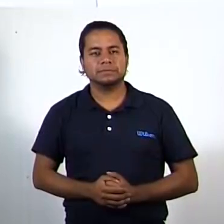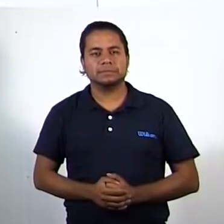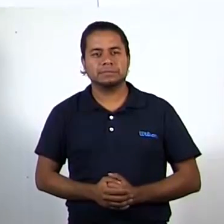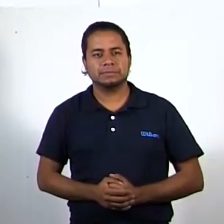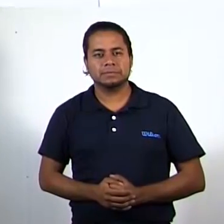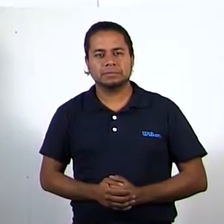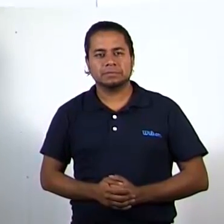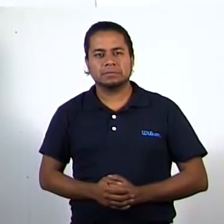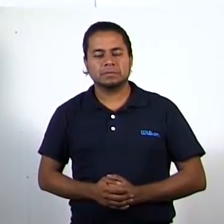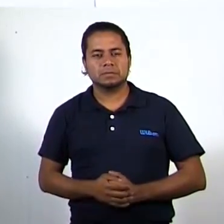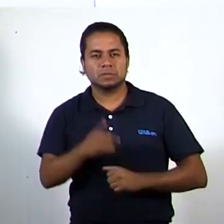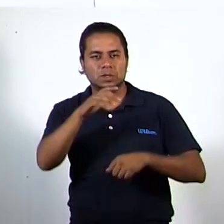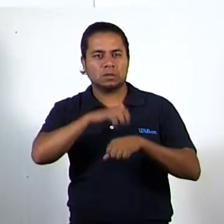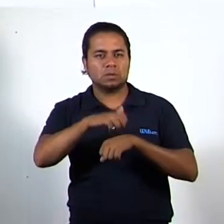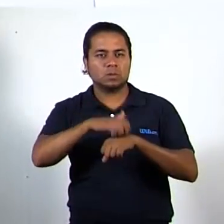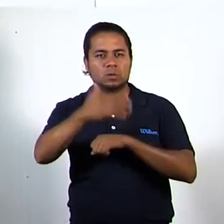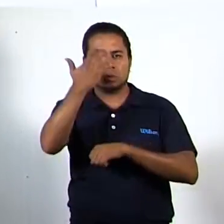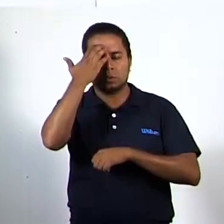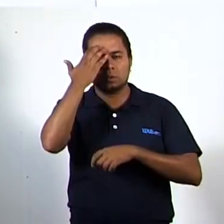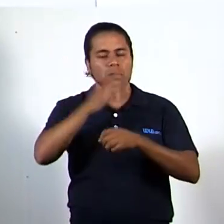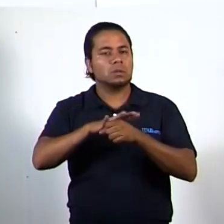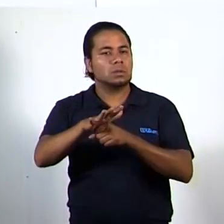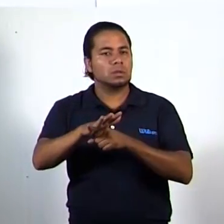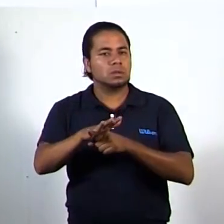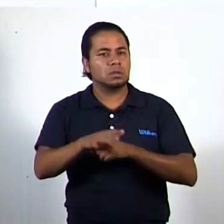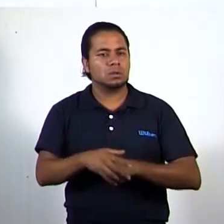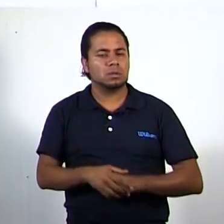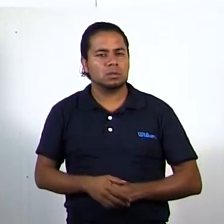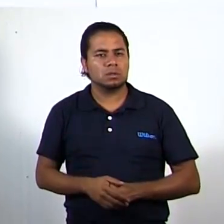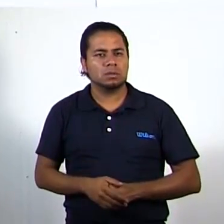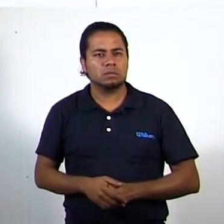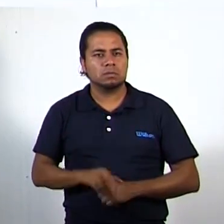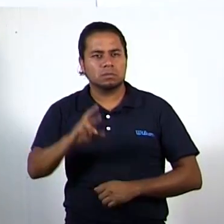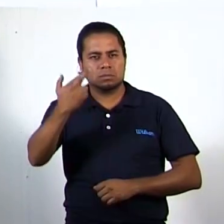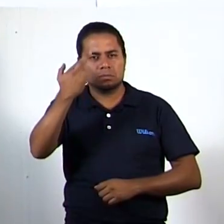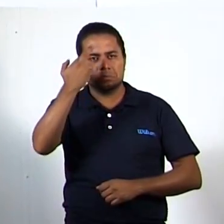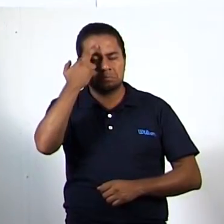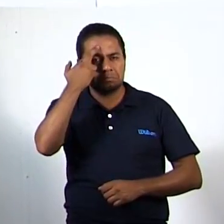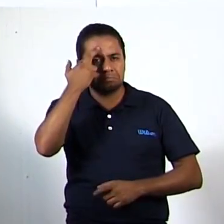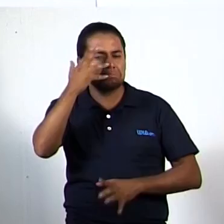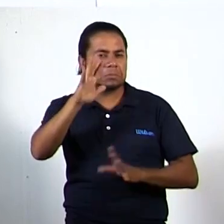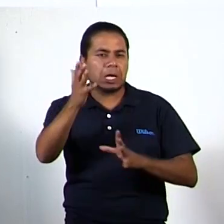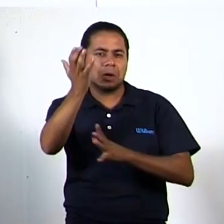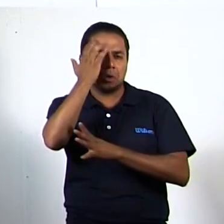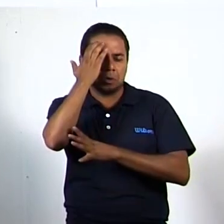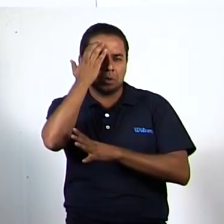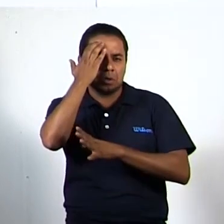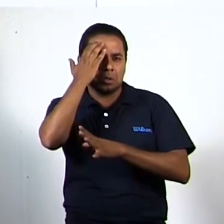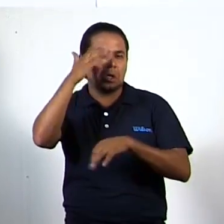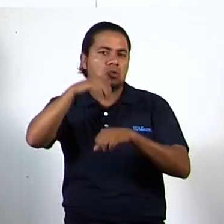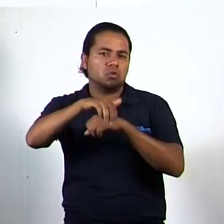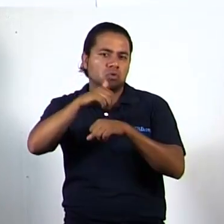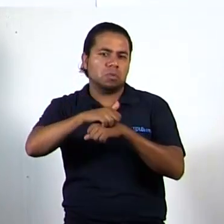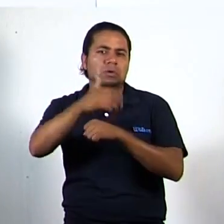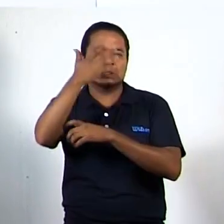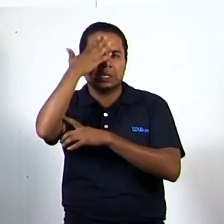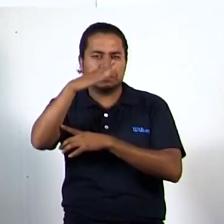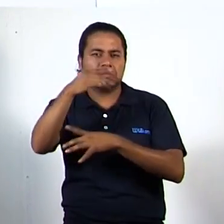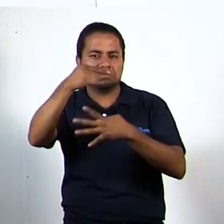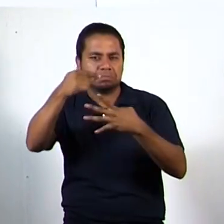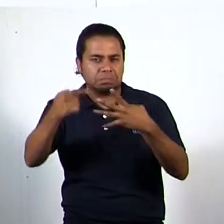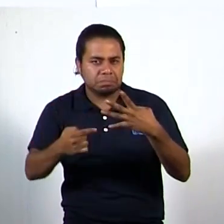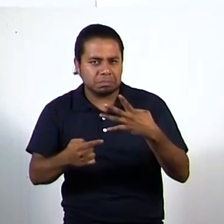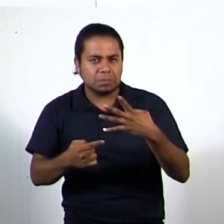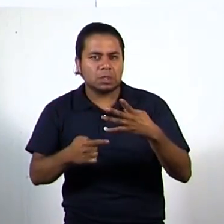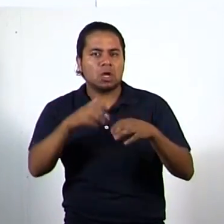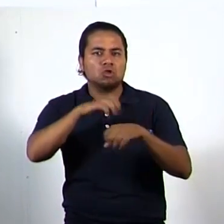¿Qué números conoces? Pues recordemos que conocemos ya muchos números nosotros.